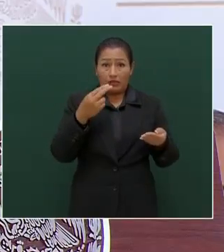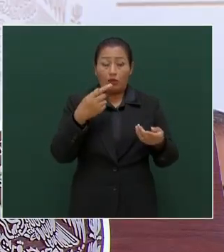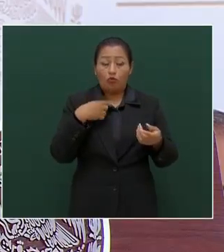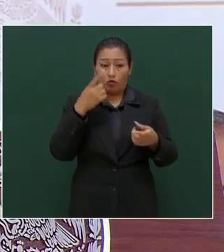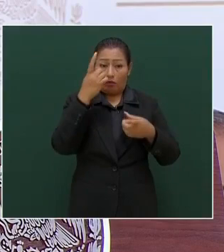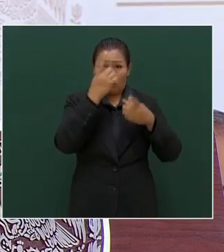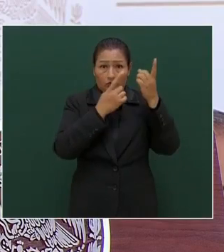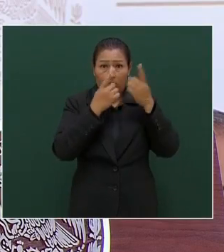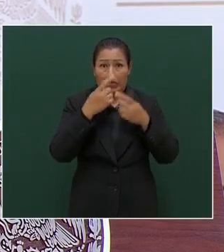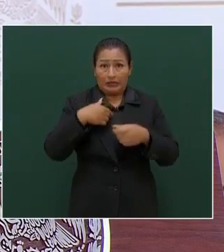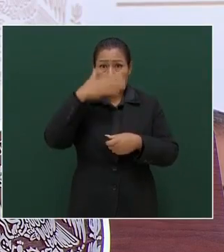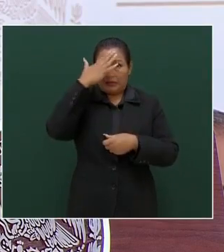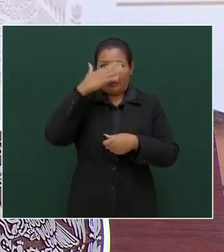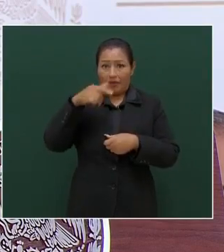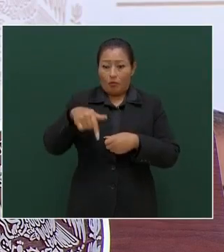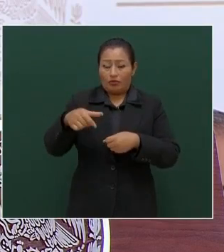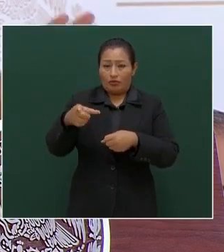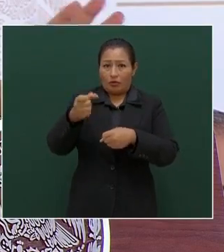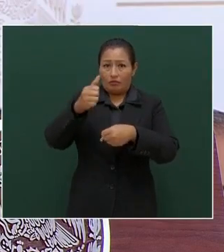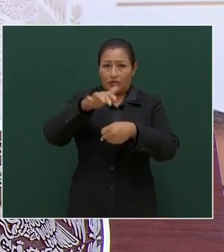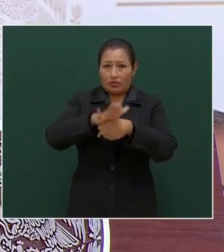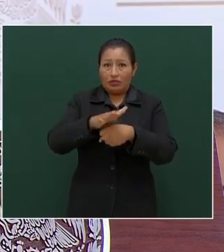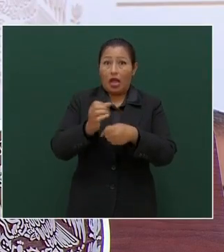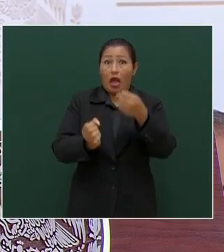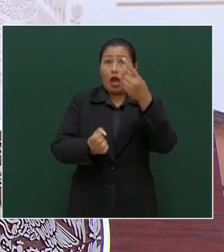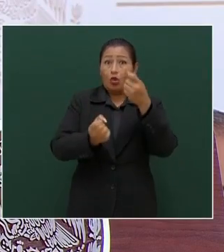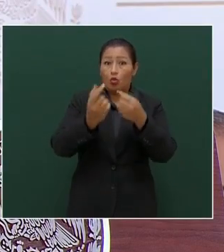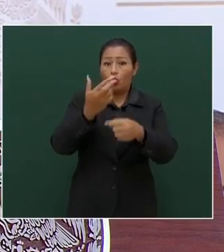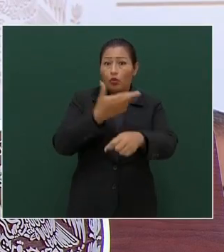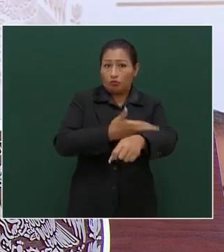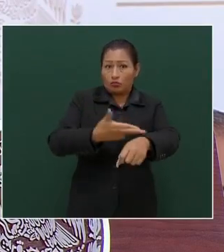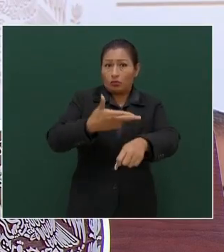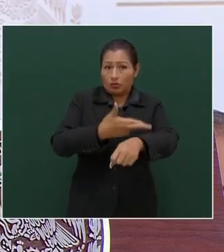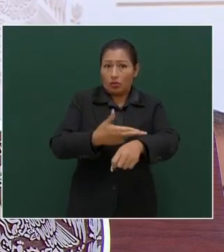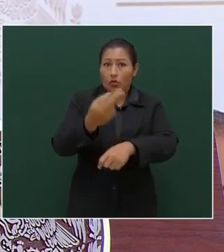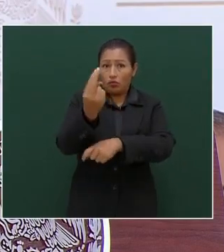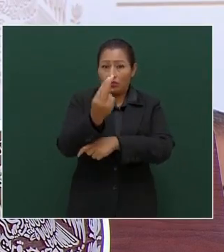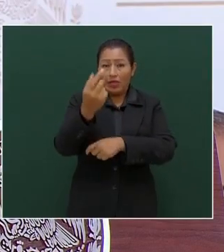Como sabemos, al principio de esta administración se hicieron algunos ajustes para